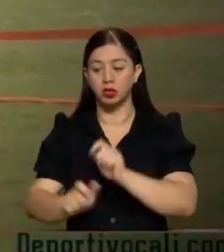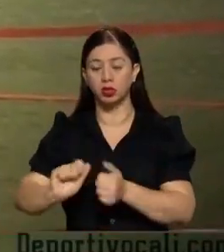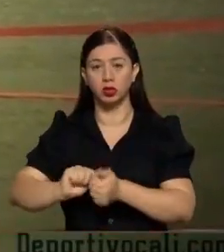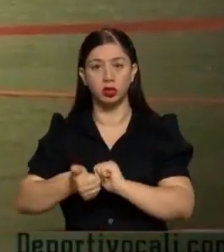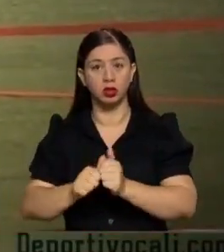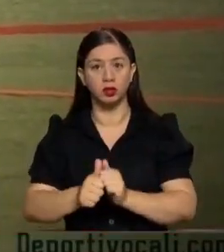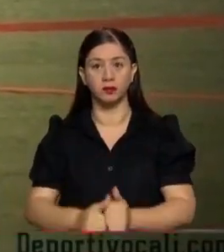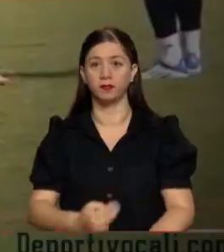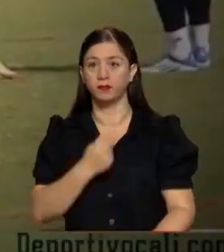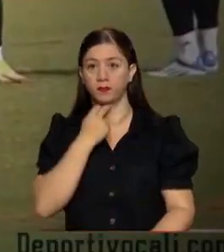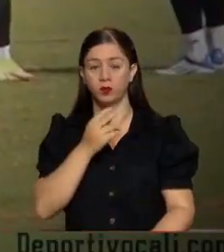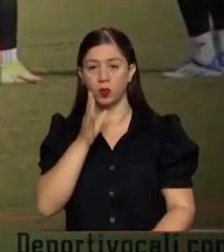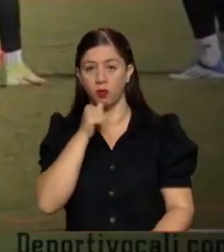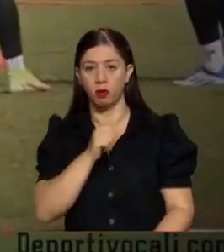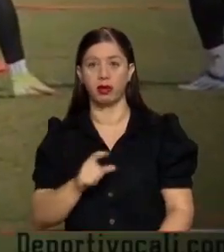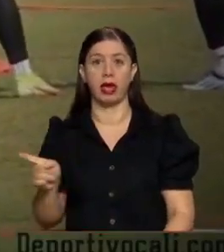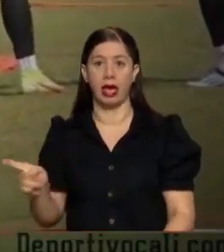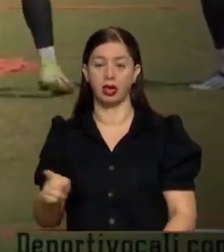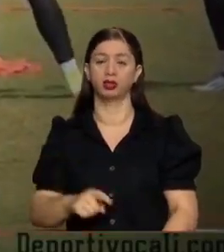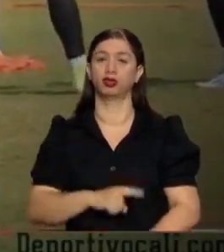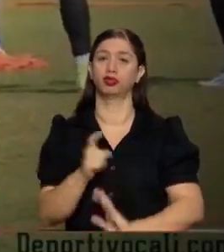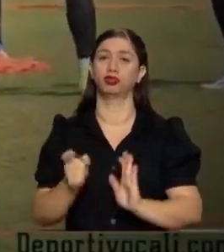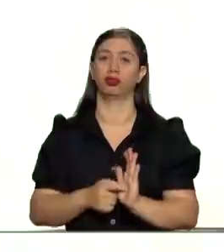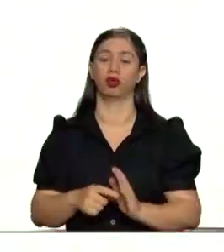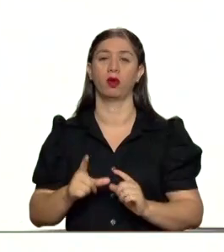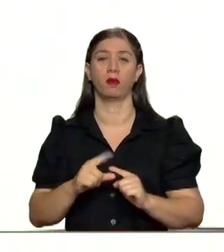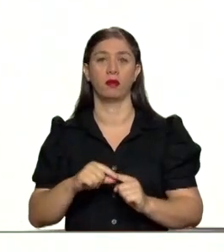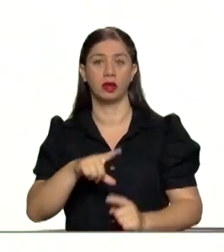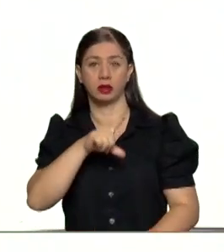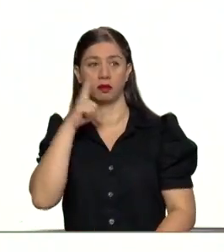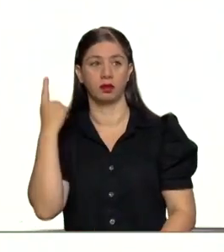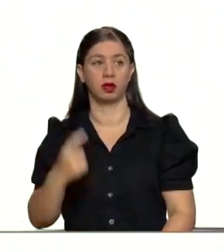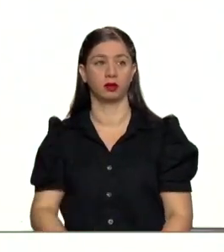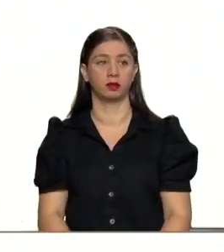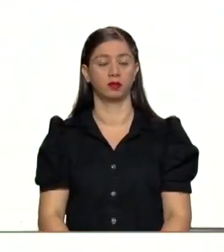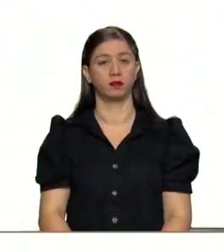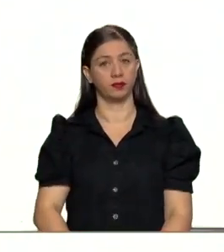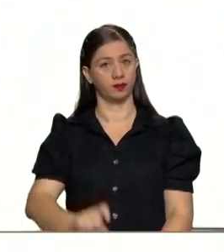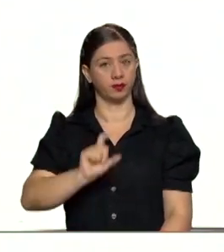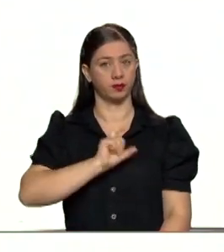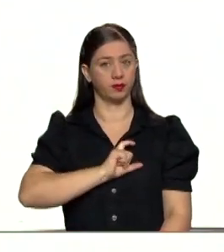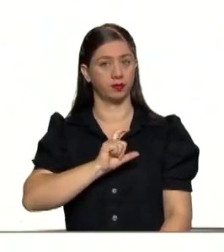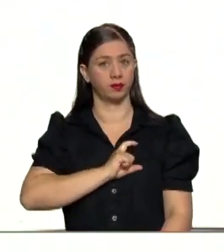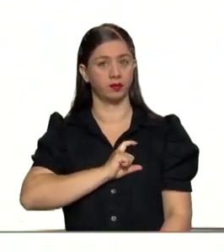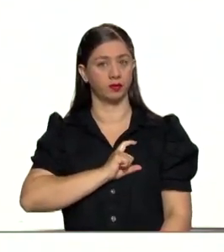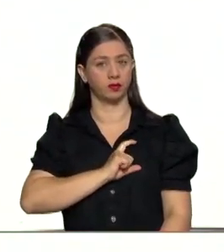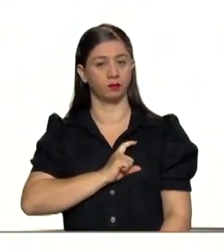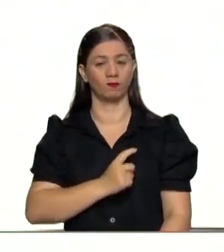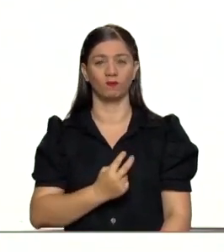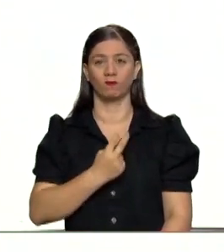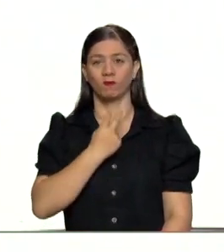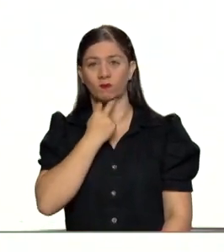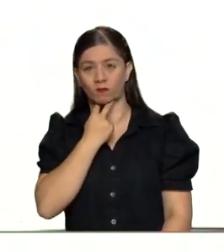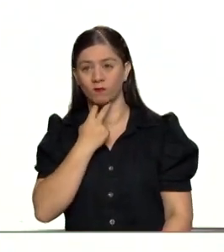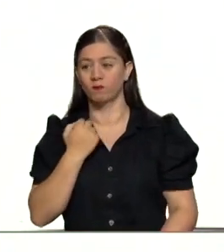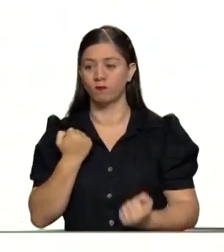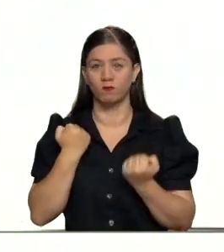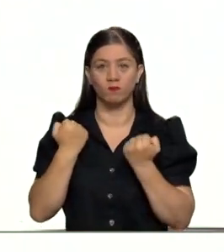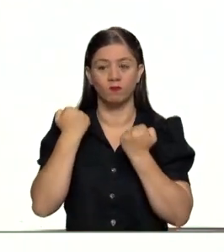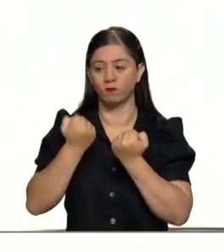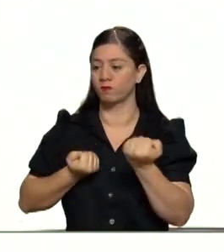los canteranos son el todo del conjunto verde y blanco. Porque el Deportivo Cali no cuenta con una hinchada ni